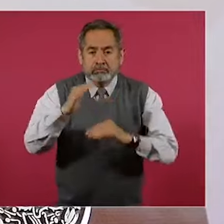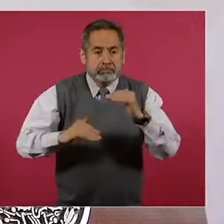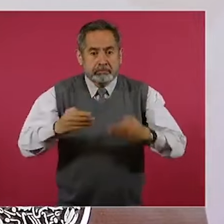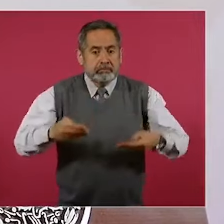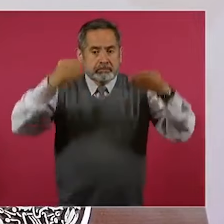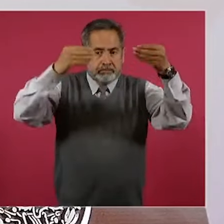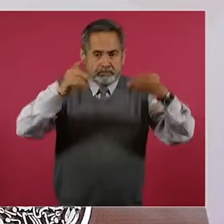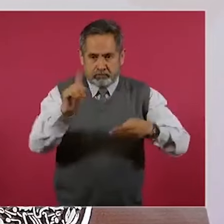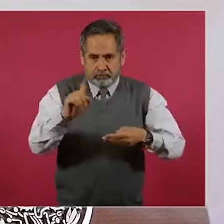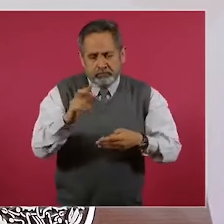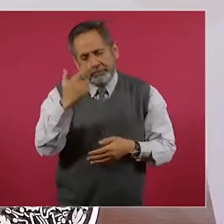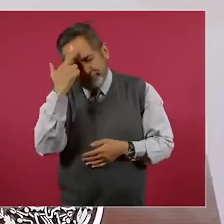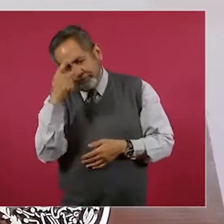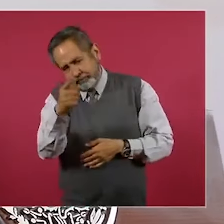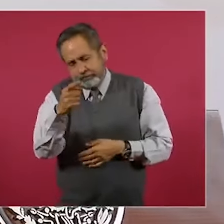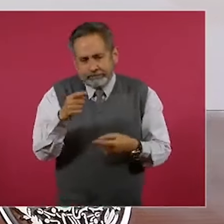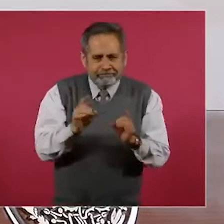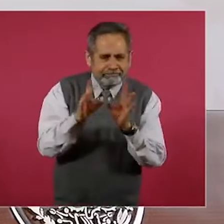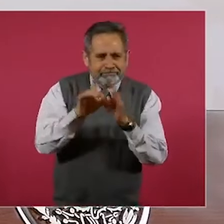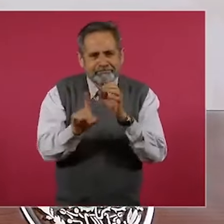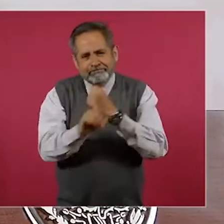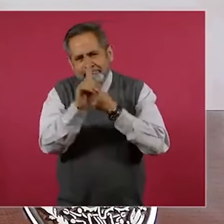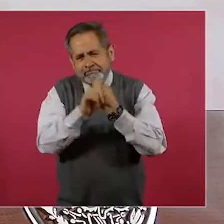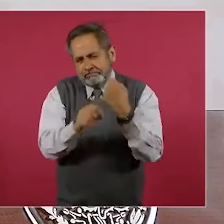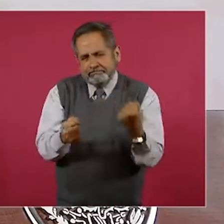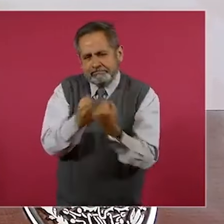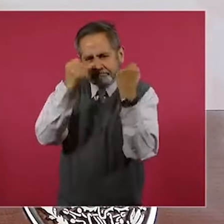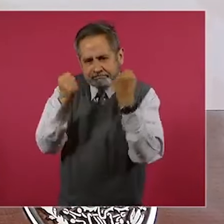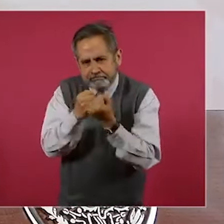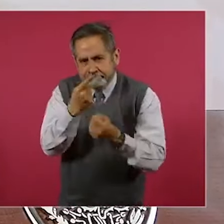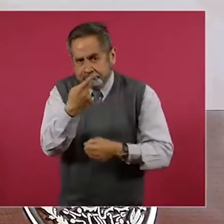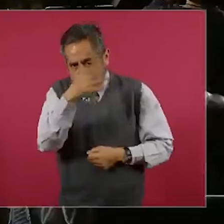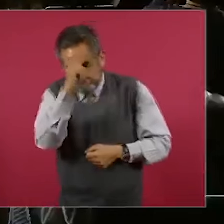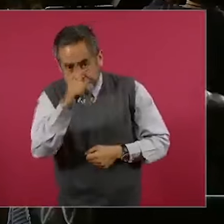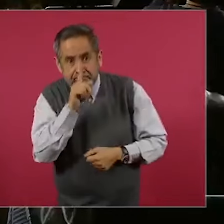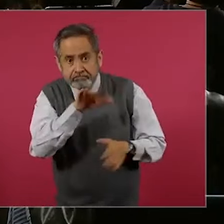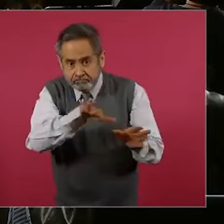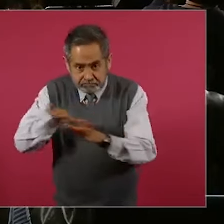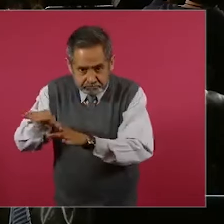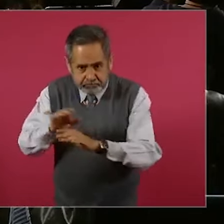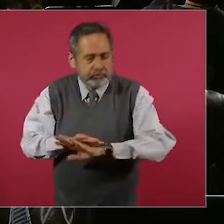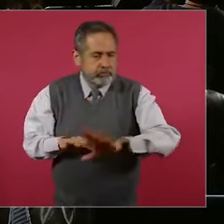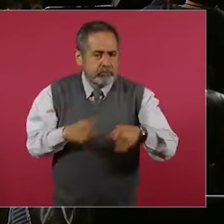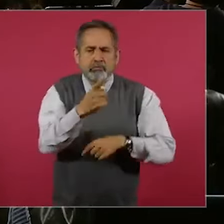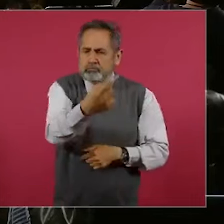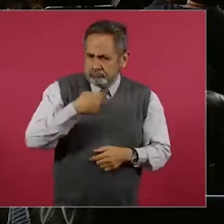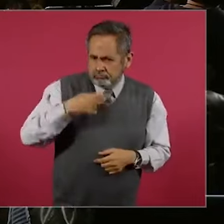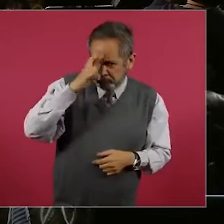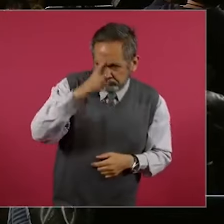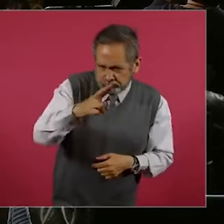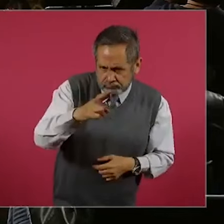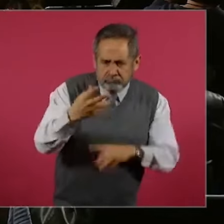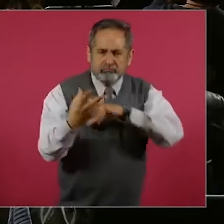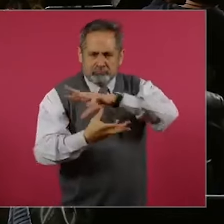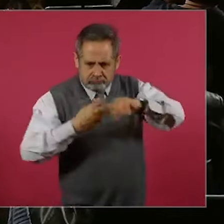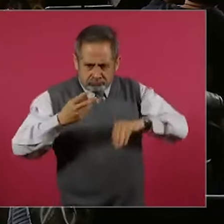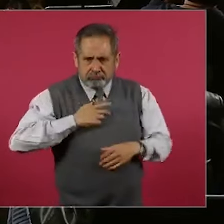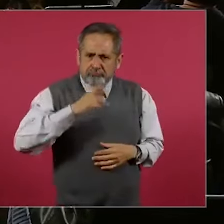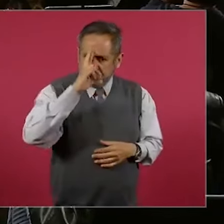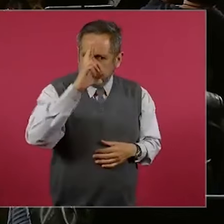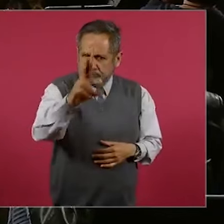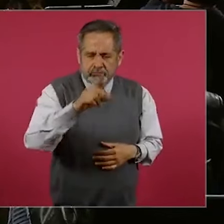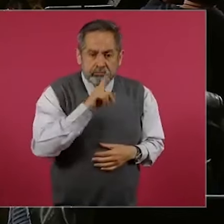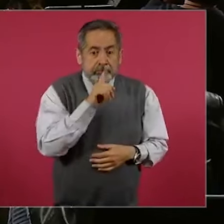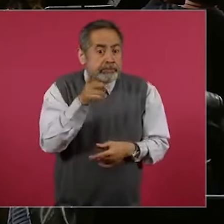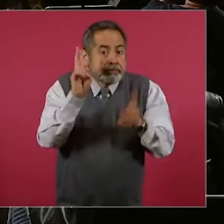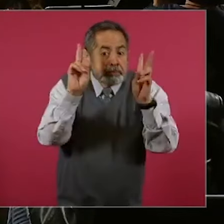era motivo de choque. Y él fue muy respetuoso, yo también. No se trataba el